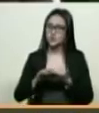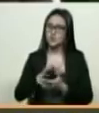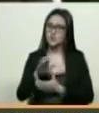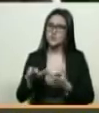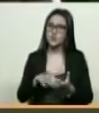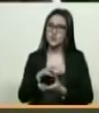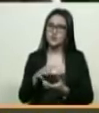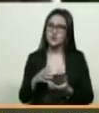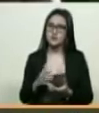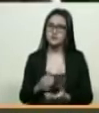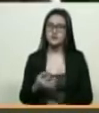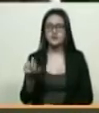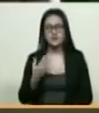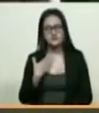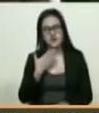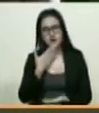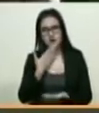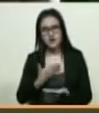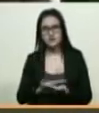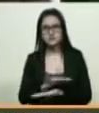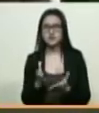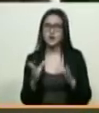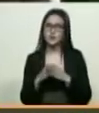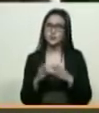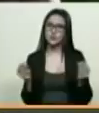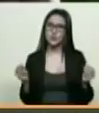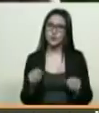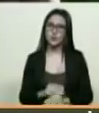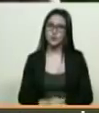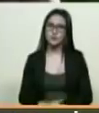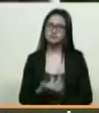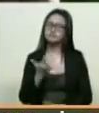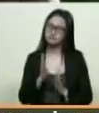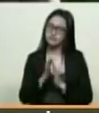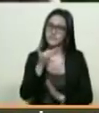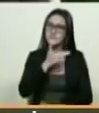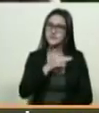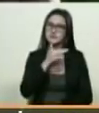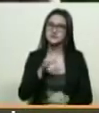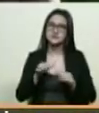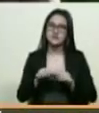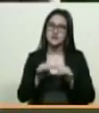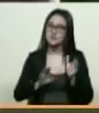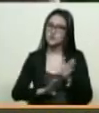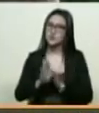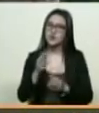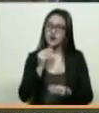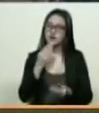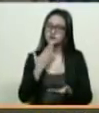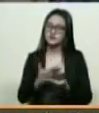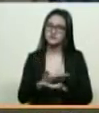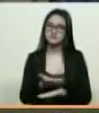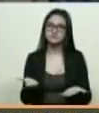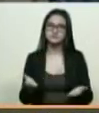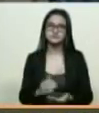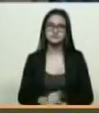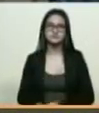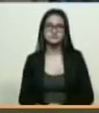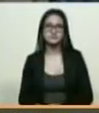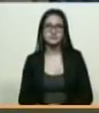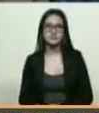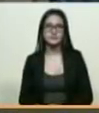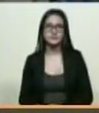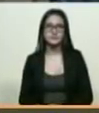Entonces, de verdad que muy agradecido, agradecido a todos, y bueno, un poco de paciencia, pero vamos, seguimos hacia adelante. Muchísimas gracias. Muchísimas gracias,